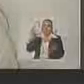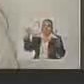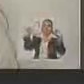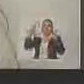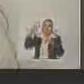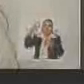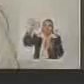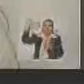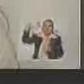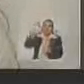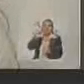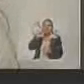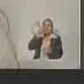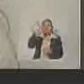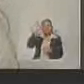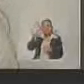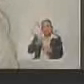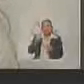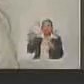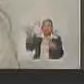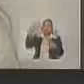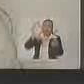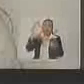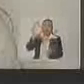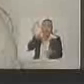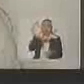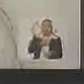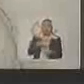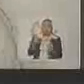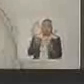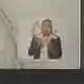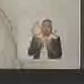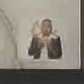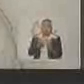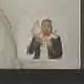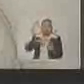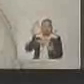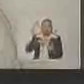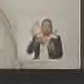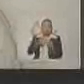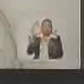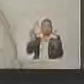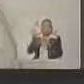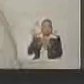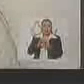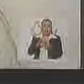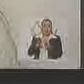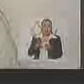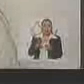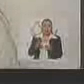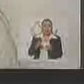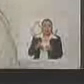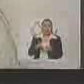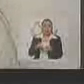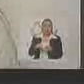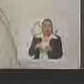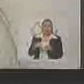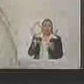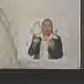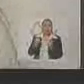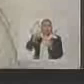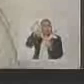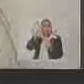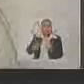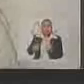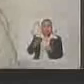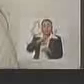contactar directamente y tener el auxilio de inmediato. También para mí es importante reactivar el Código Águila y mejorarlo